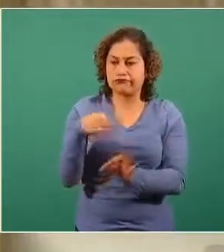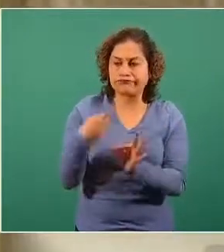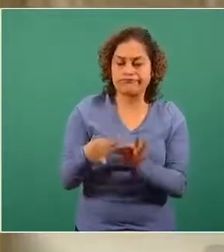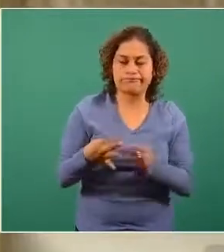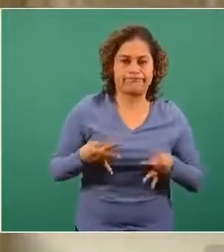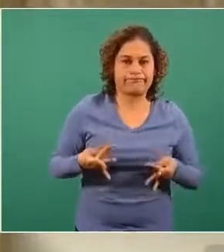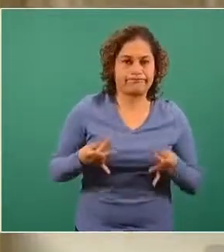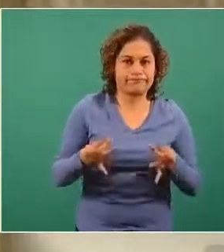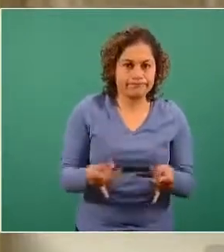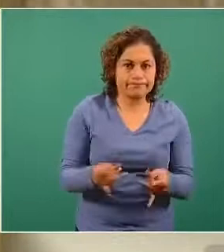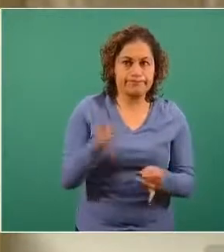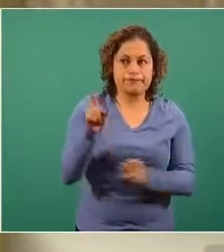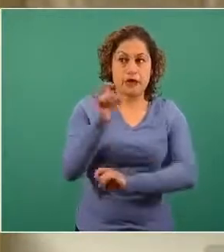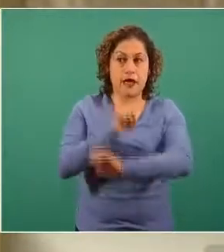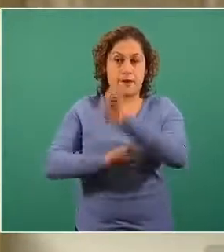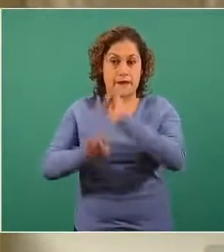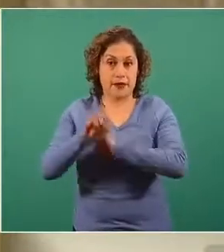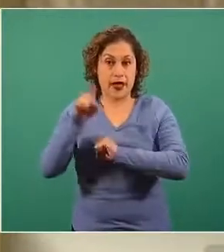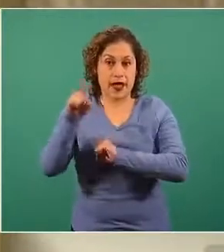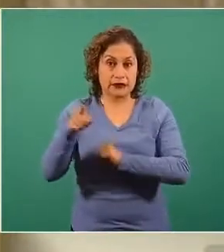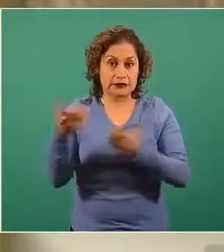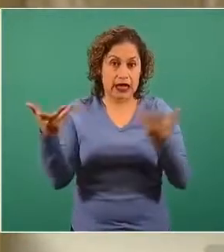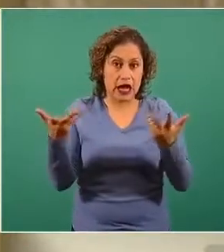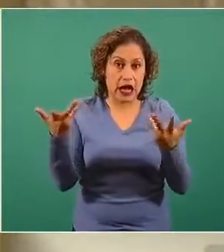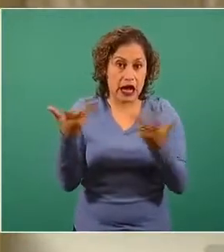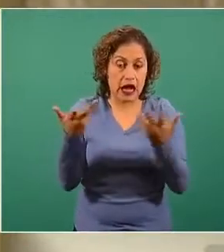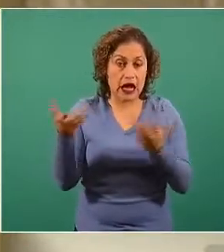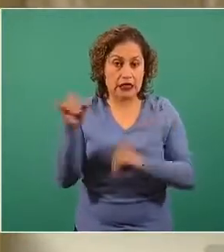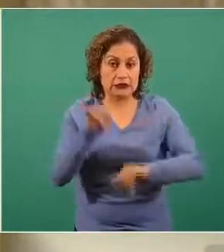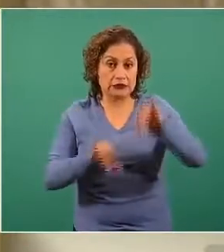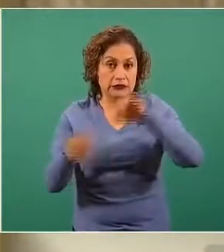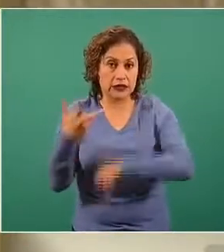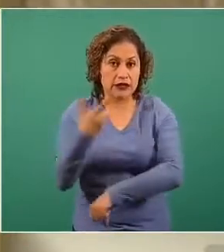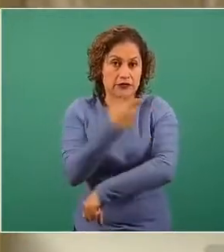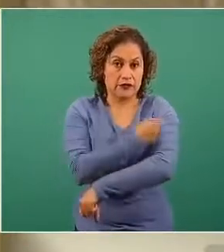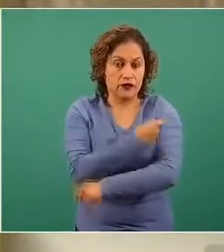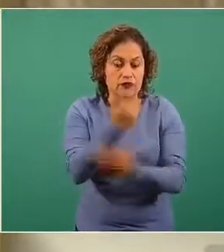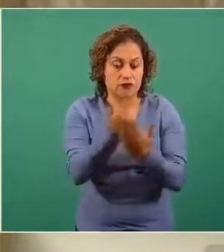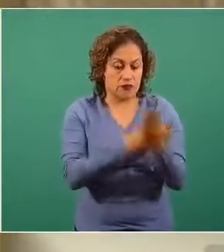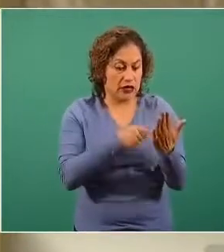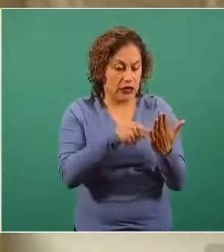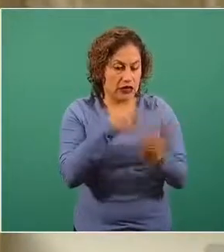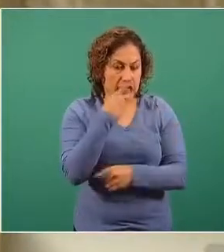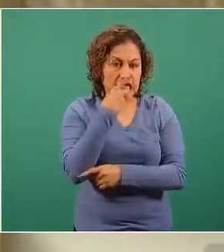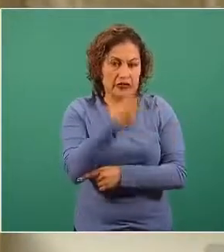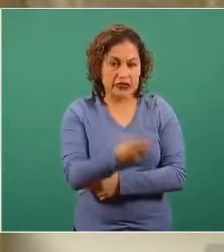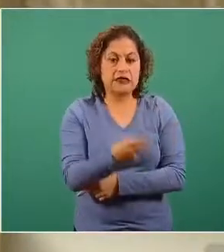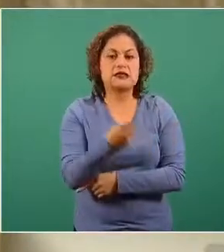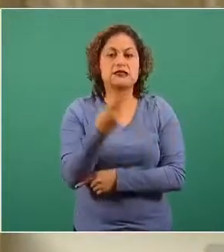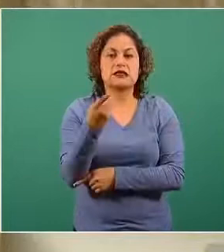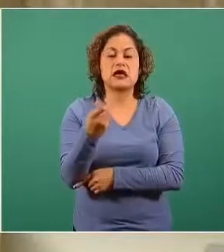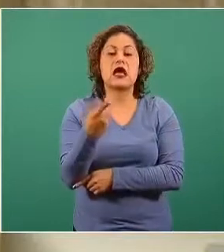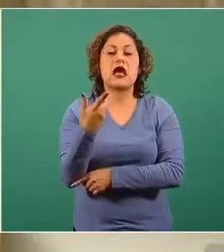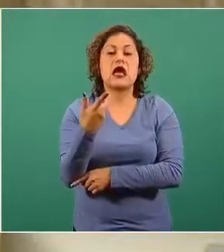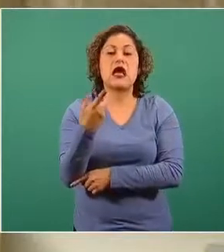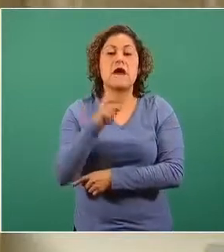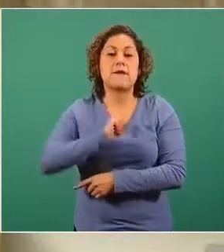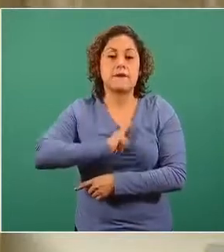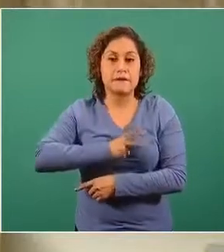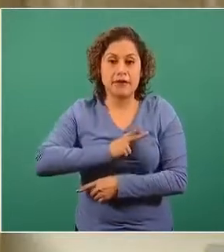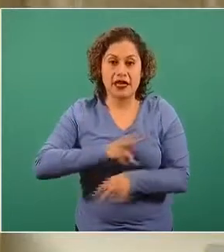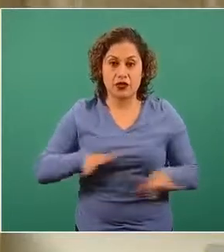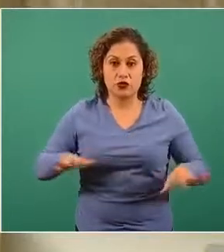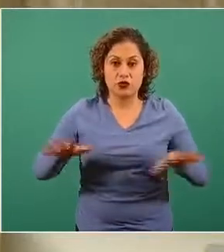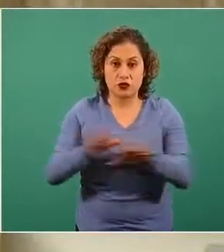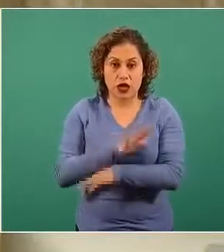o donde fue fabricada la vacuna. Argumentan aquí, por ejemplo, un método virus modificado y en otra